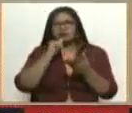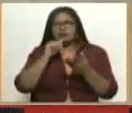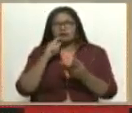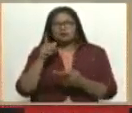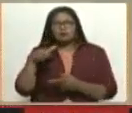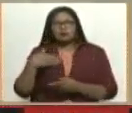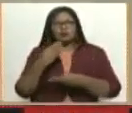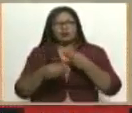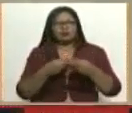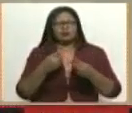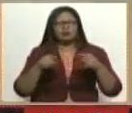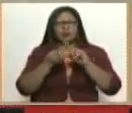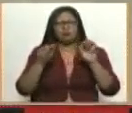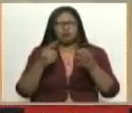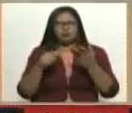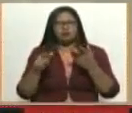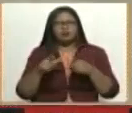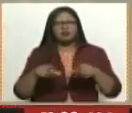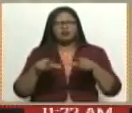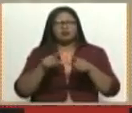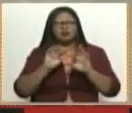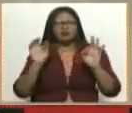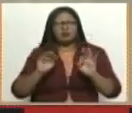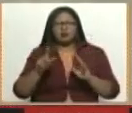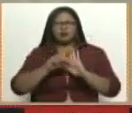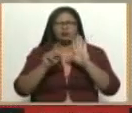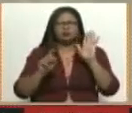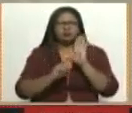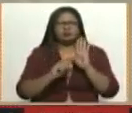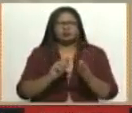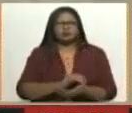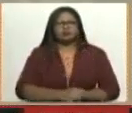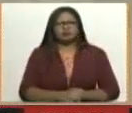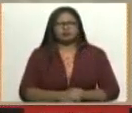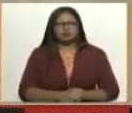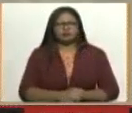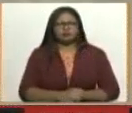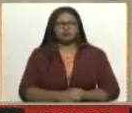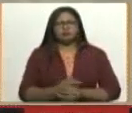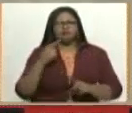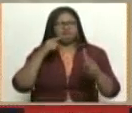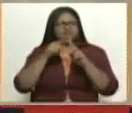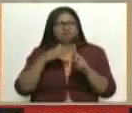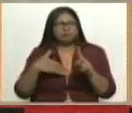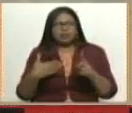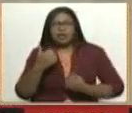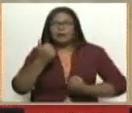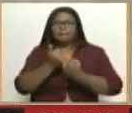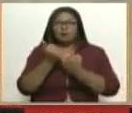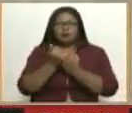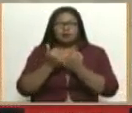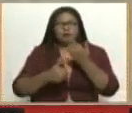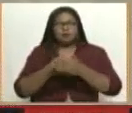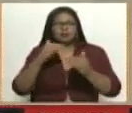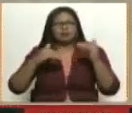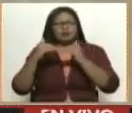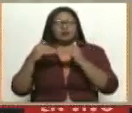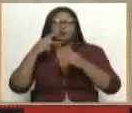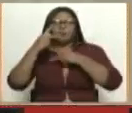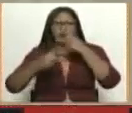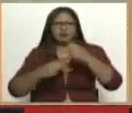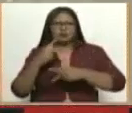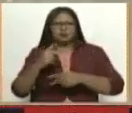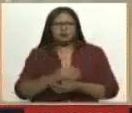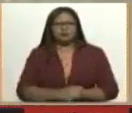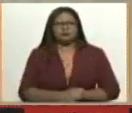estuvieron fuera del marco constitucional, con el fin de contribuir con la estabilización política